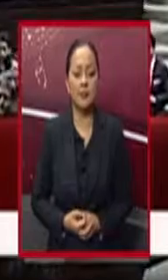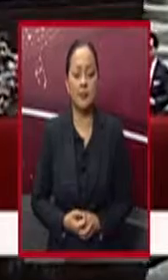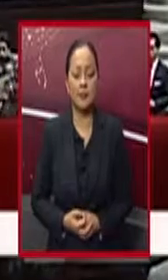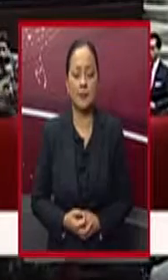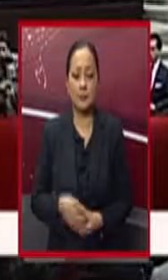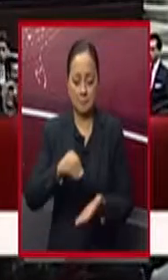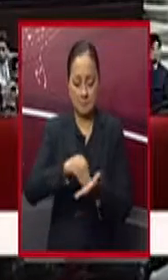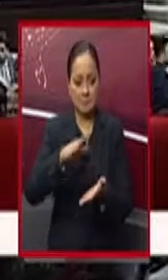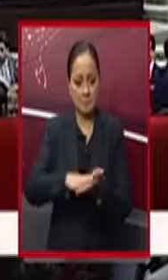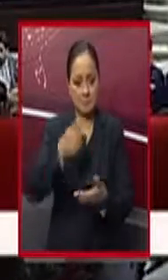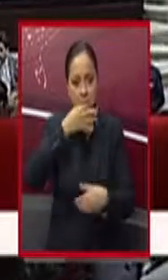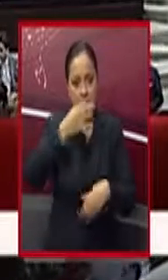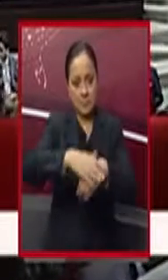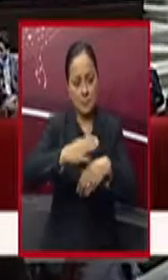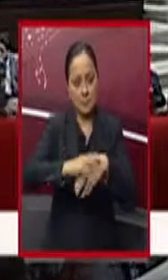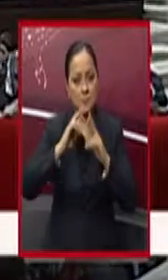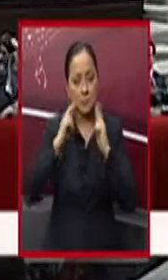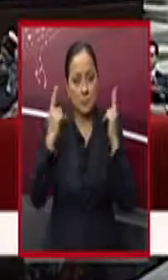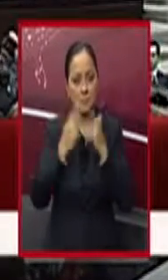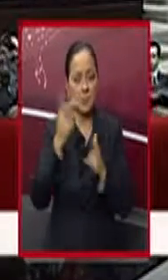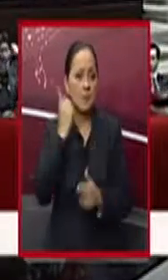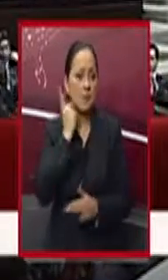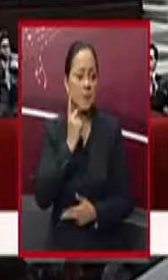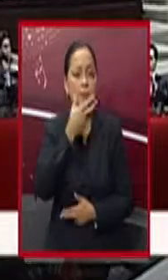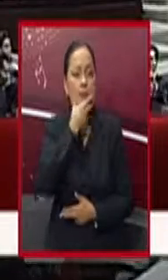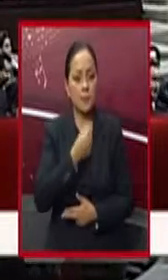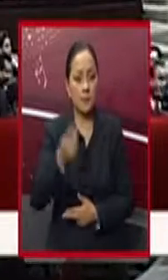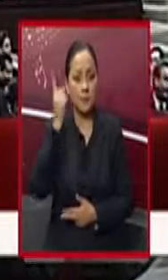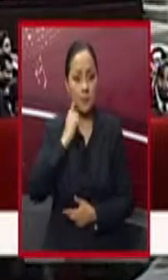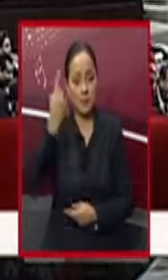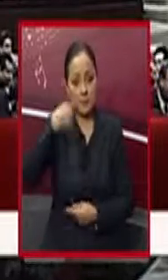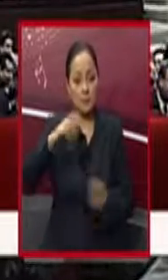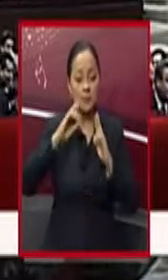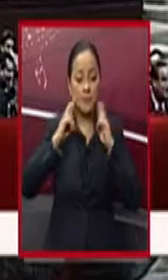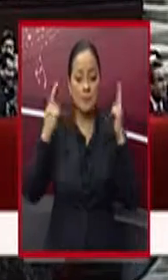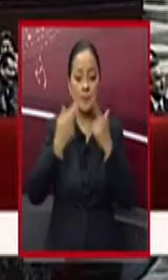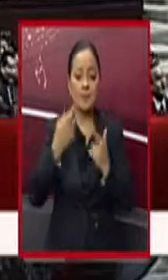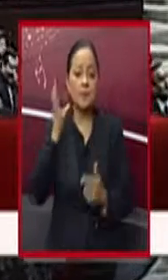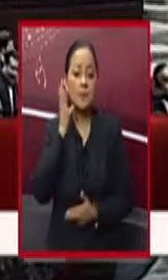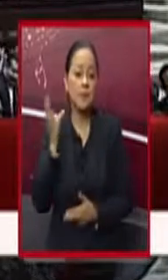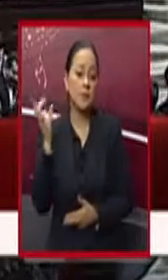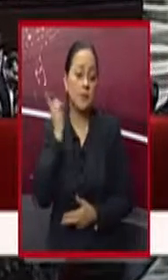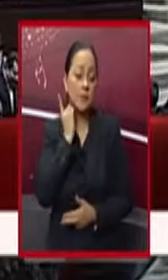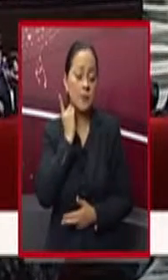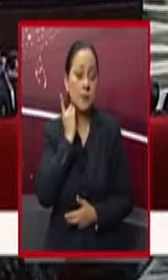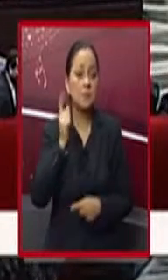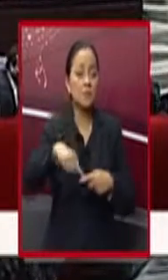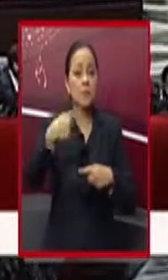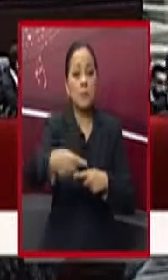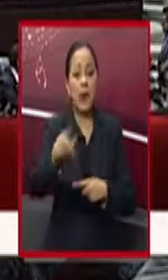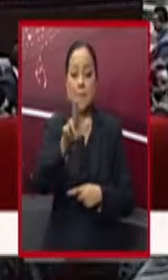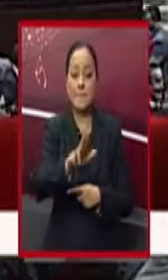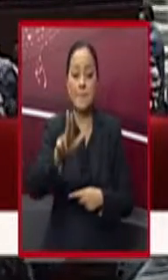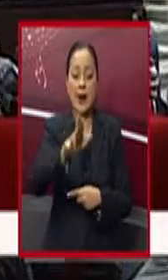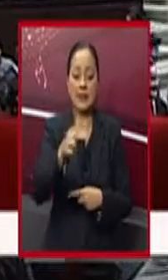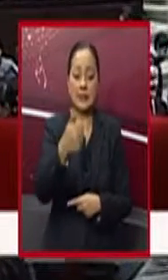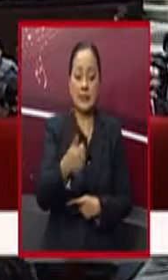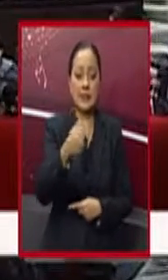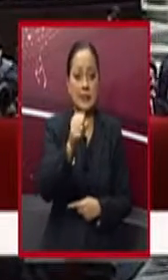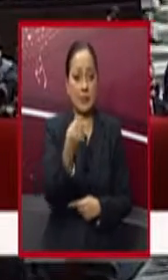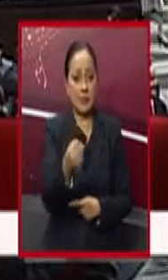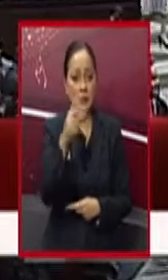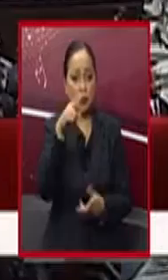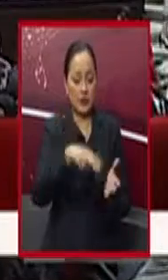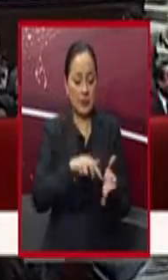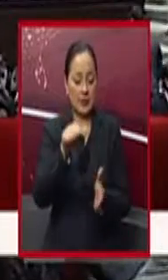Se cita a las diputadas y diputados para la sesión de Cámara de Diputados que tendrá lugar el próximo martes 6 de septiembre